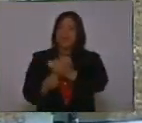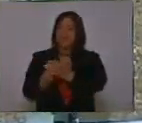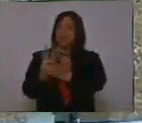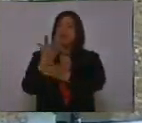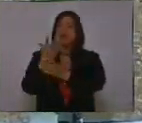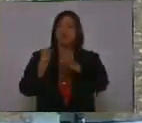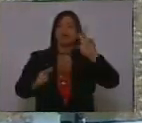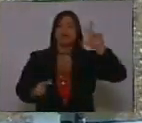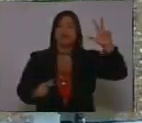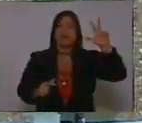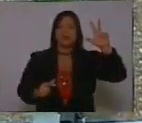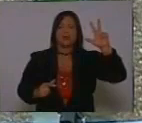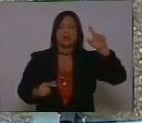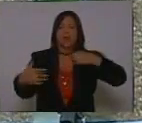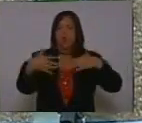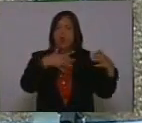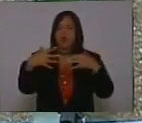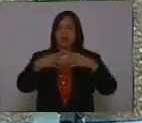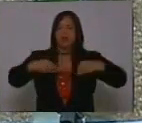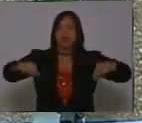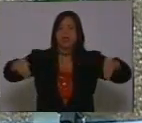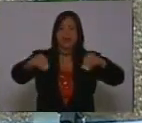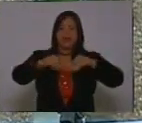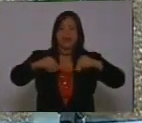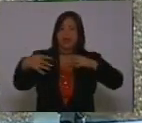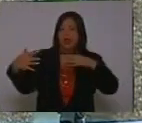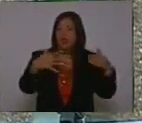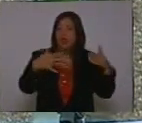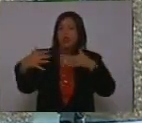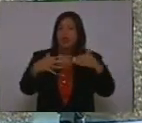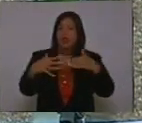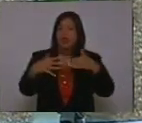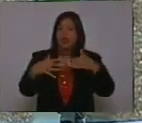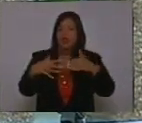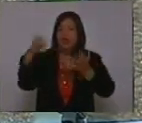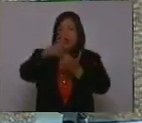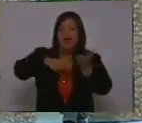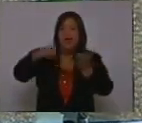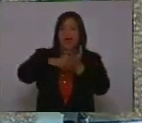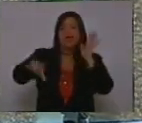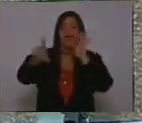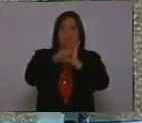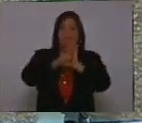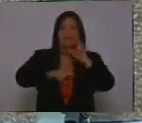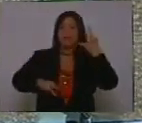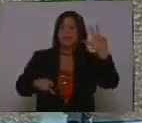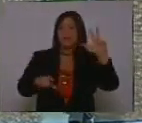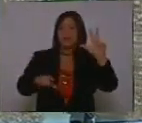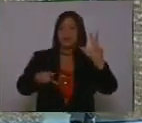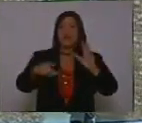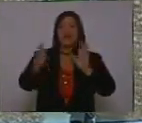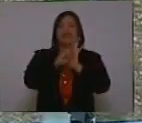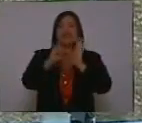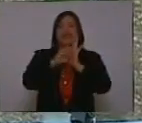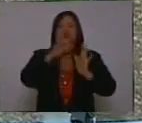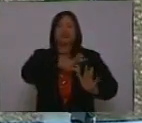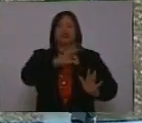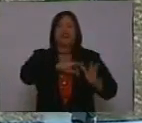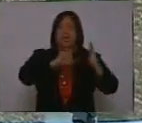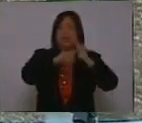tres principios son la lucha por la tierra, la lucha por la reforma agraria y la lucha por los derechos